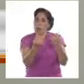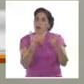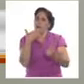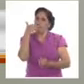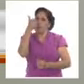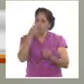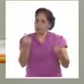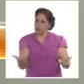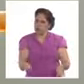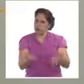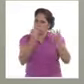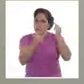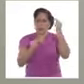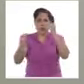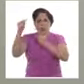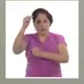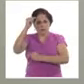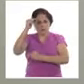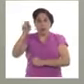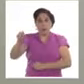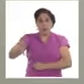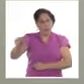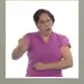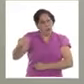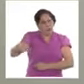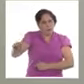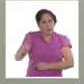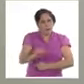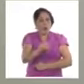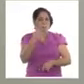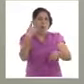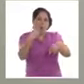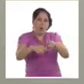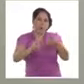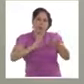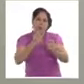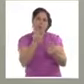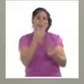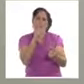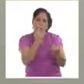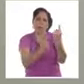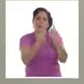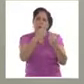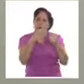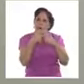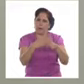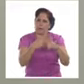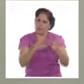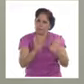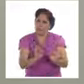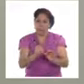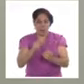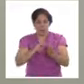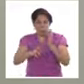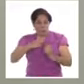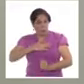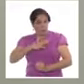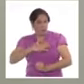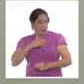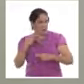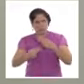circular, es una prioridad en el Plan de Desarrollo 2030. Y aquí en la provincia se